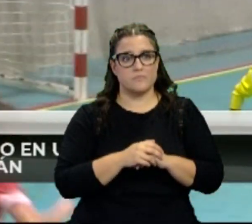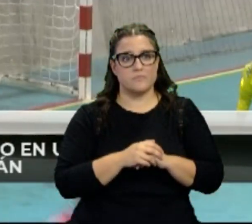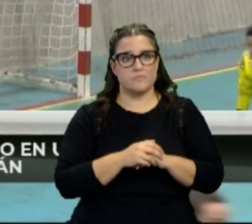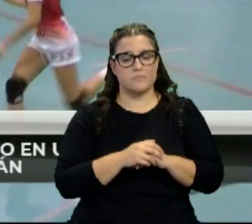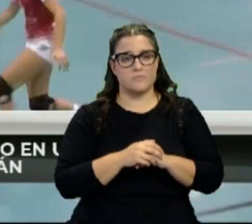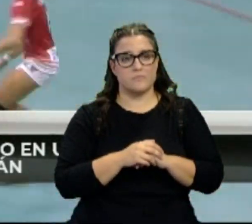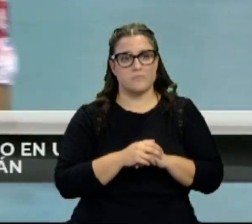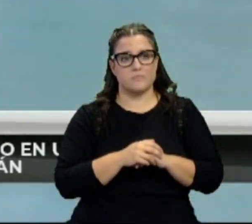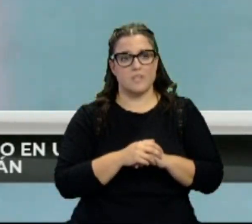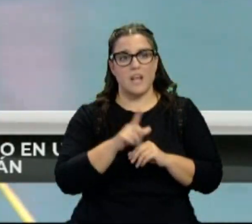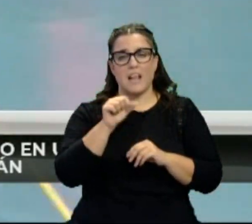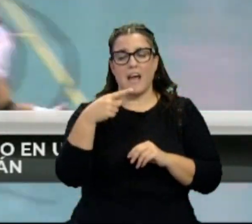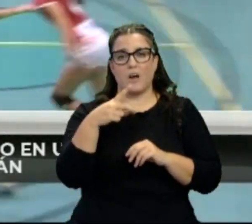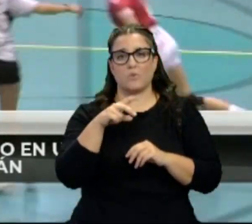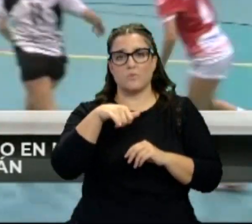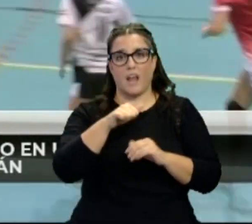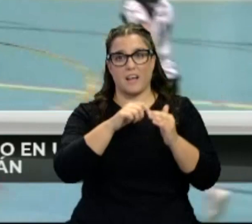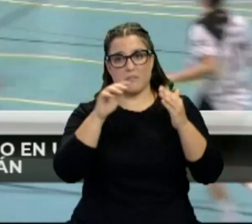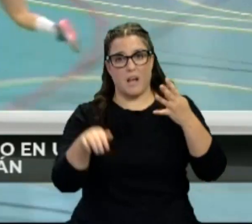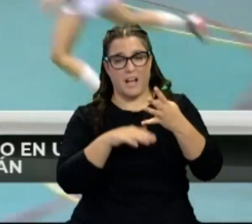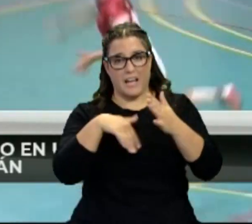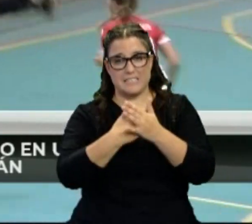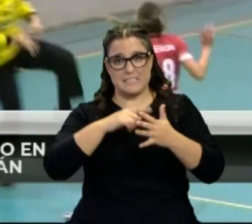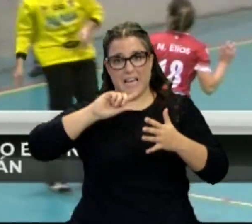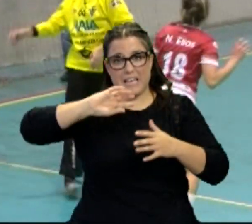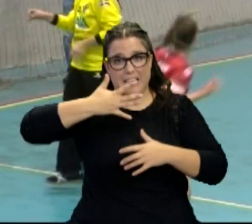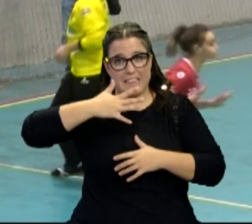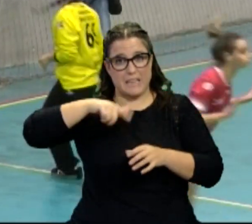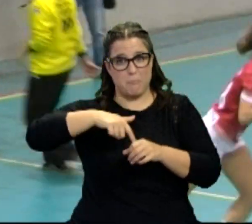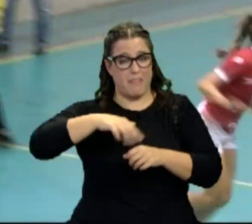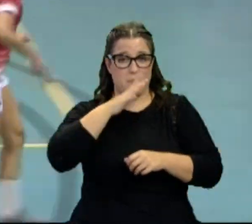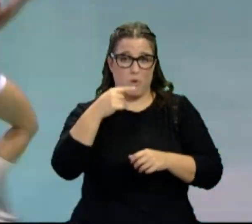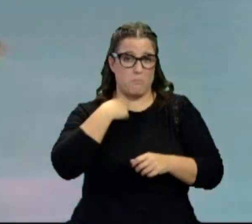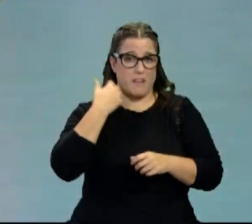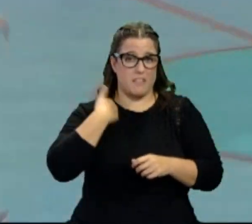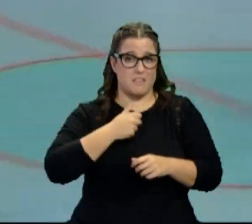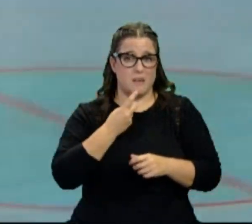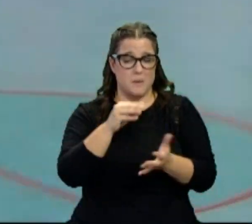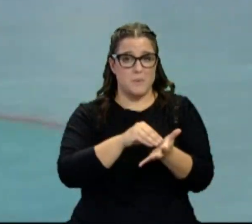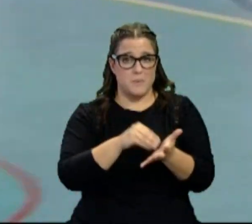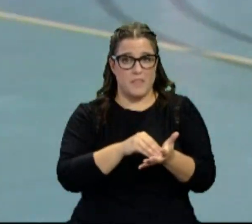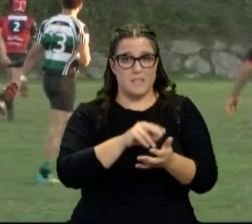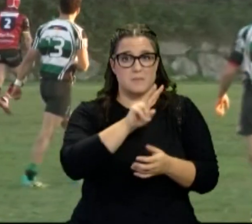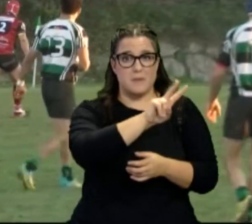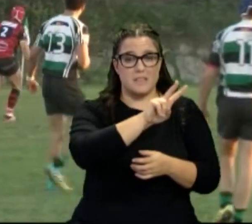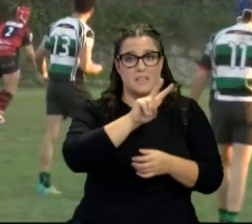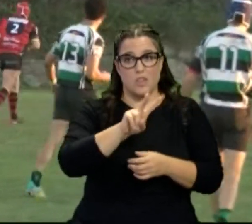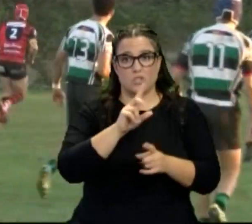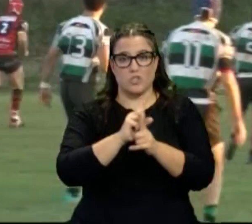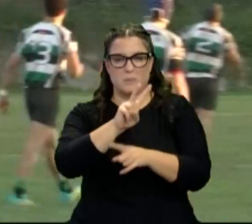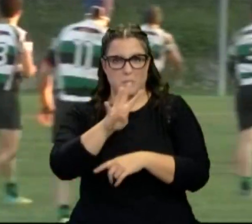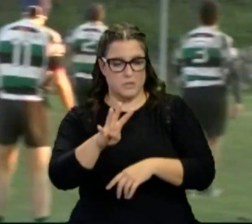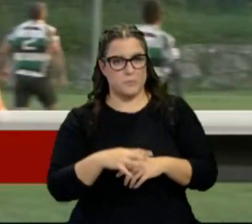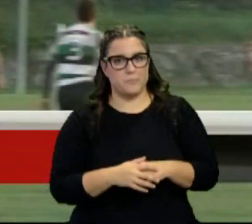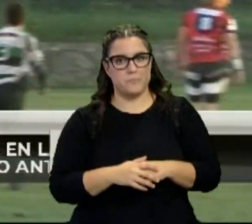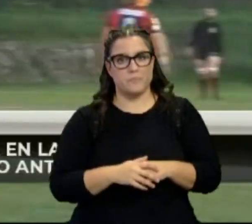al Goibar. Lagunac baja la quinta plaza tras sufrir su segunda derrota consecutiva, esta ante Dominicos por 24-22. En la tercera jornada